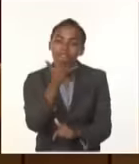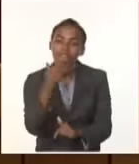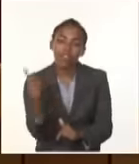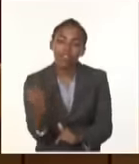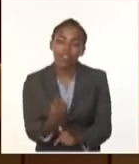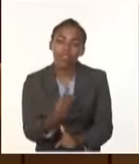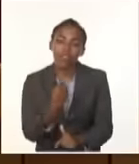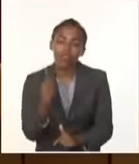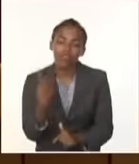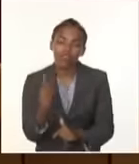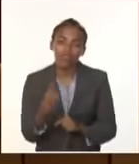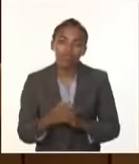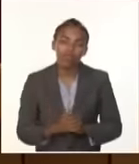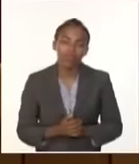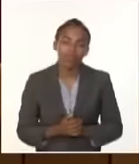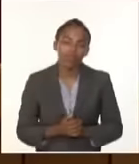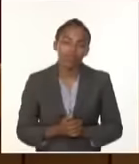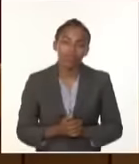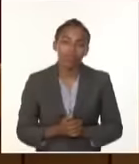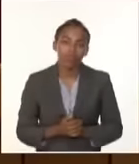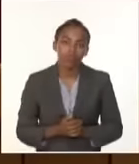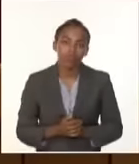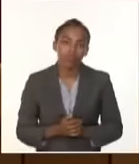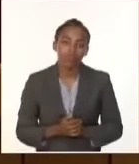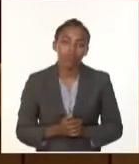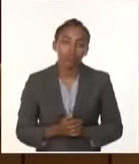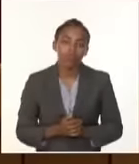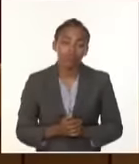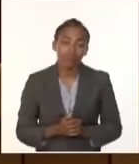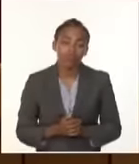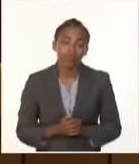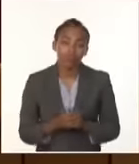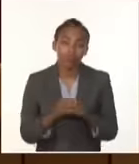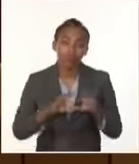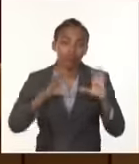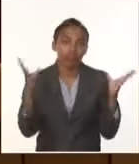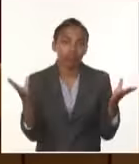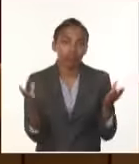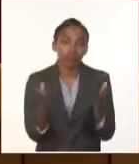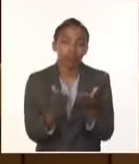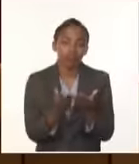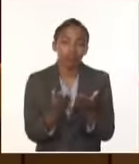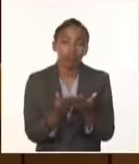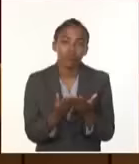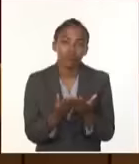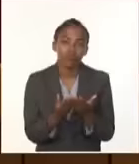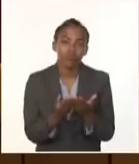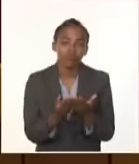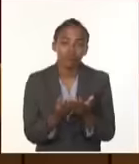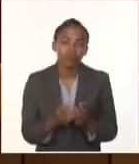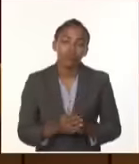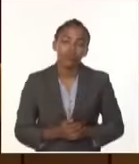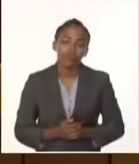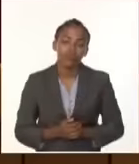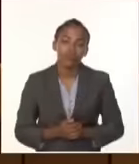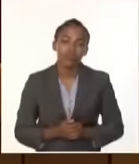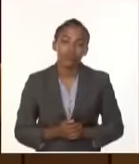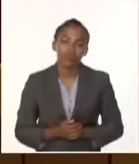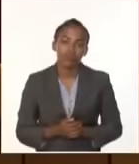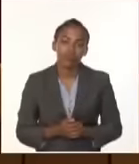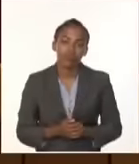expresiones retrógradas, intolerantes, totalitarias y, digámoslo sin pudor, neofascistas. Fin de la